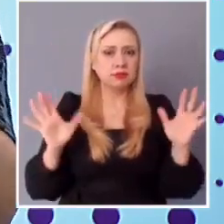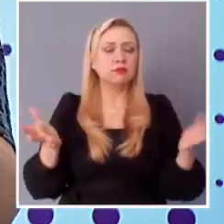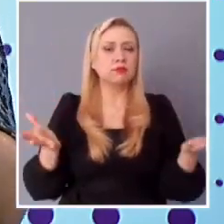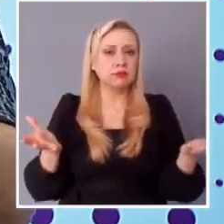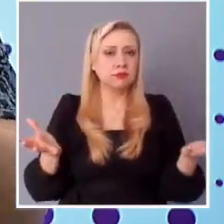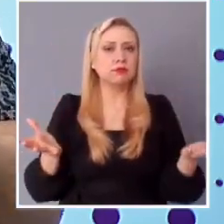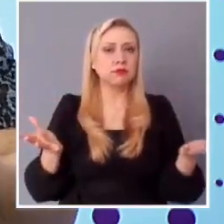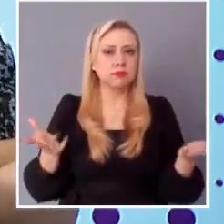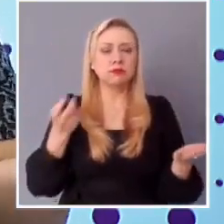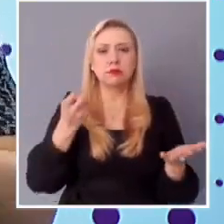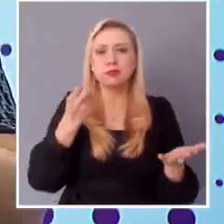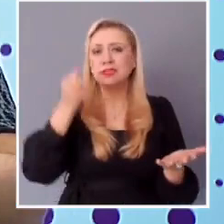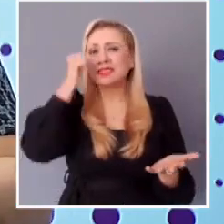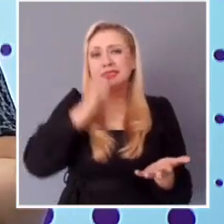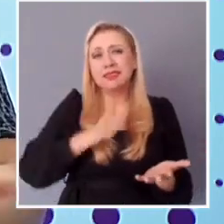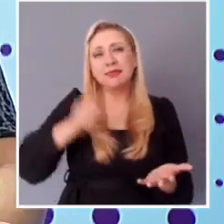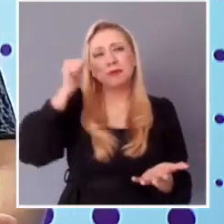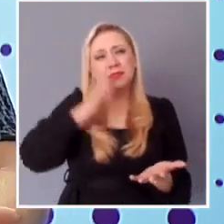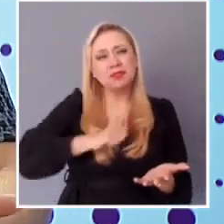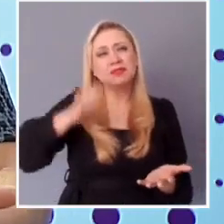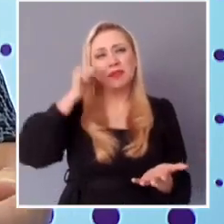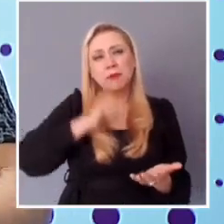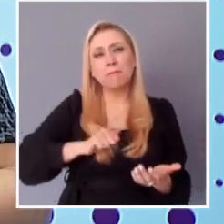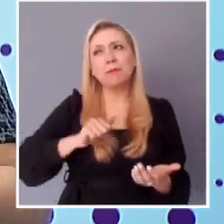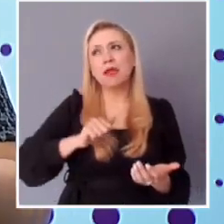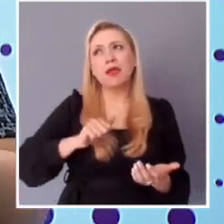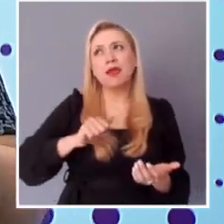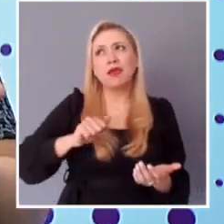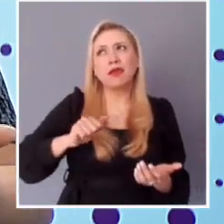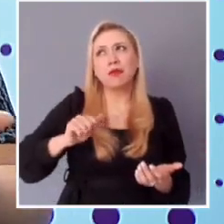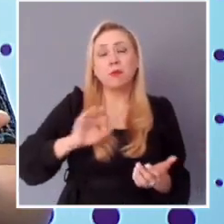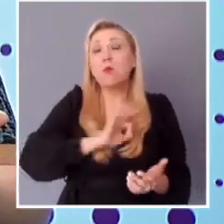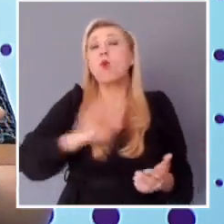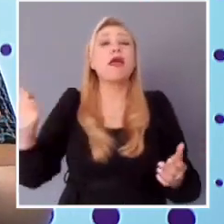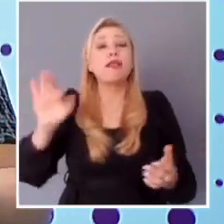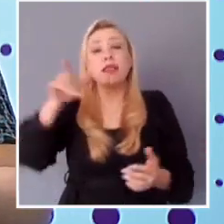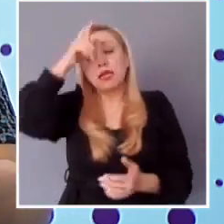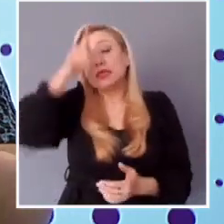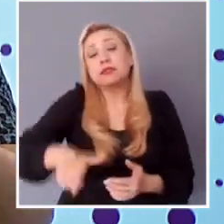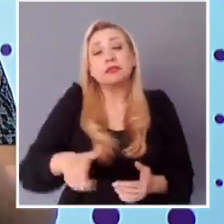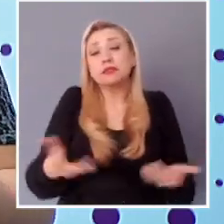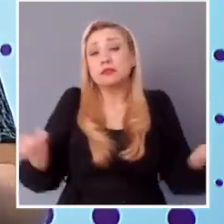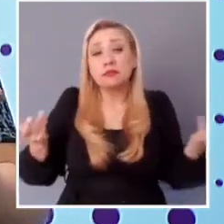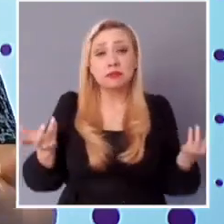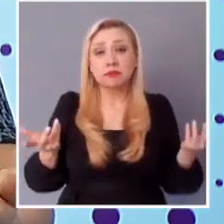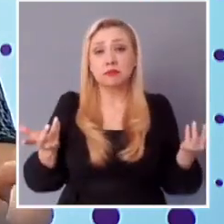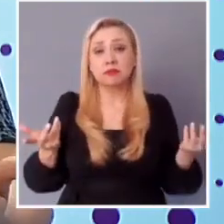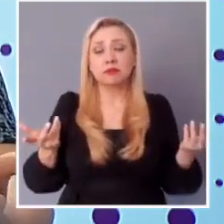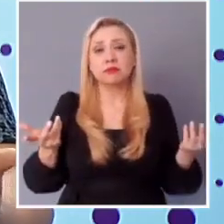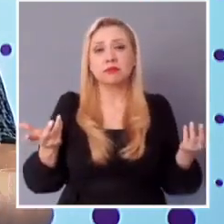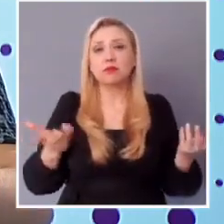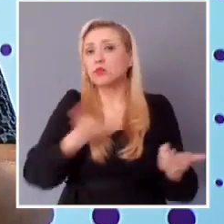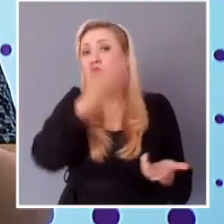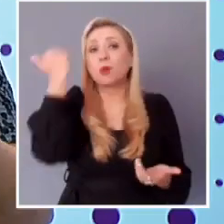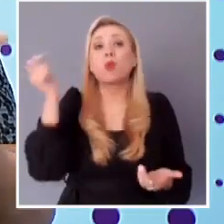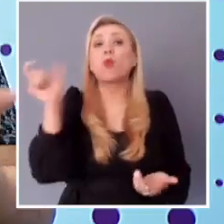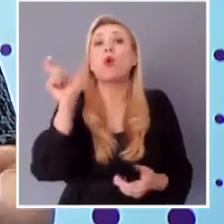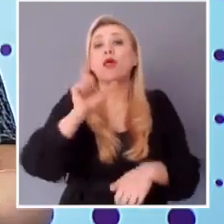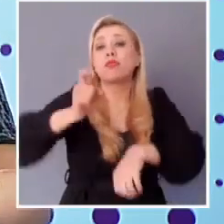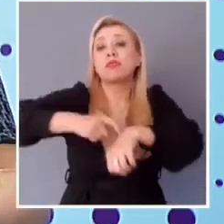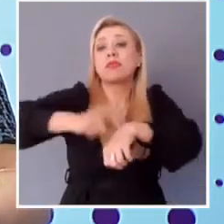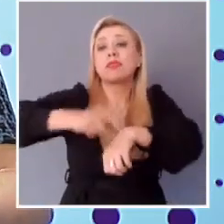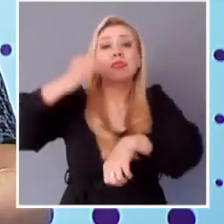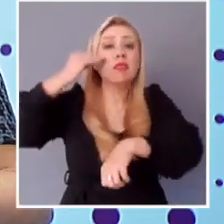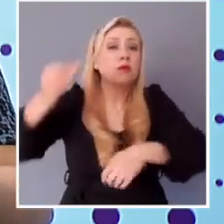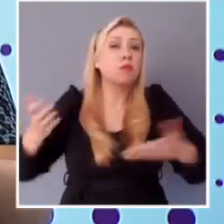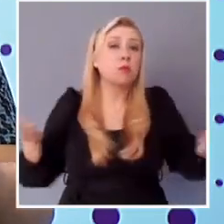algún espacio. Siempre estamos, o sea, es parte de nosotros. Entonces, como es parte de nosotros, debemos trabajar con ella todo el tiempo. O sea, y las cosas,